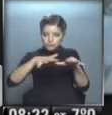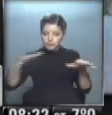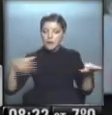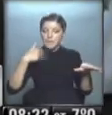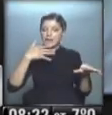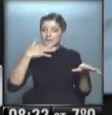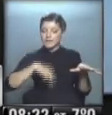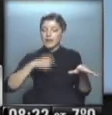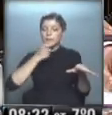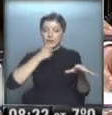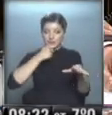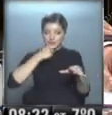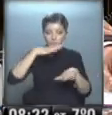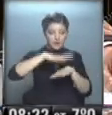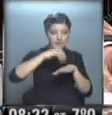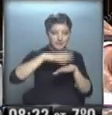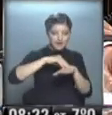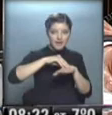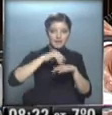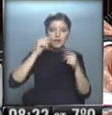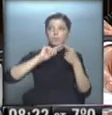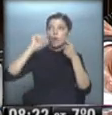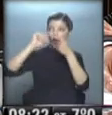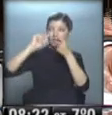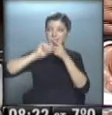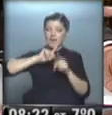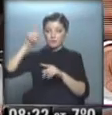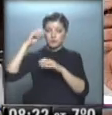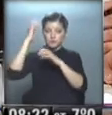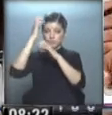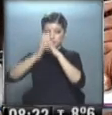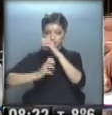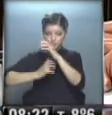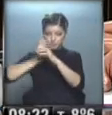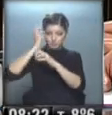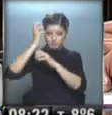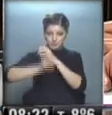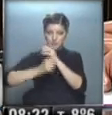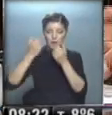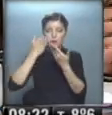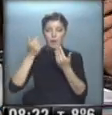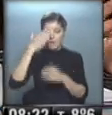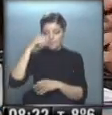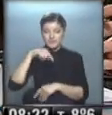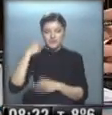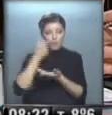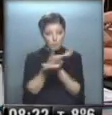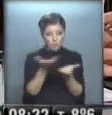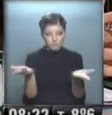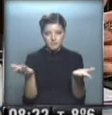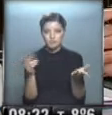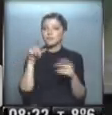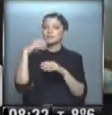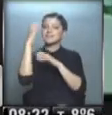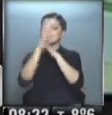subiendo de la Tierra y después iluminarlo sobre nuestro país y poder recibir señales. Es un satélite de